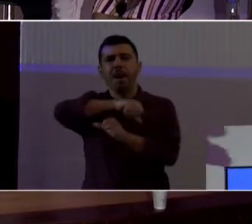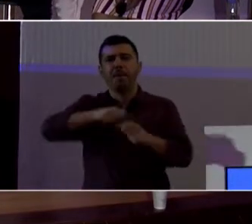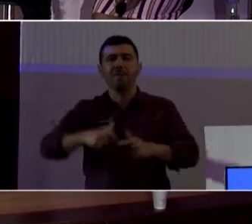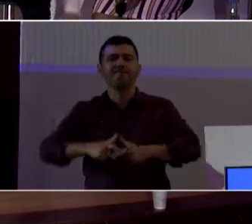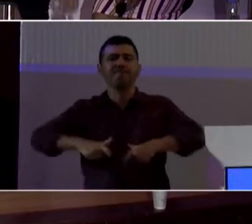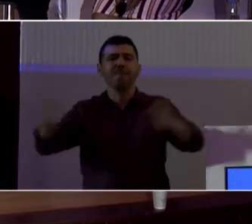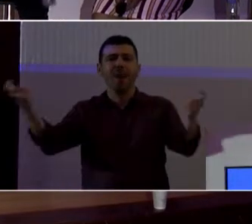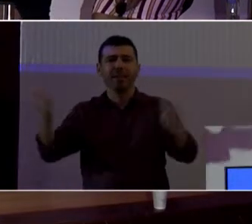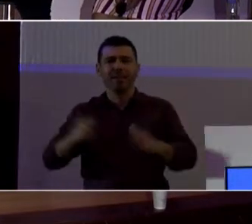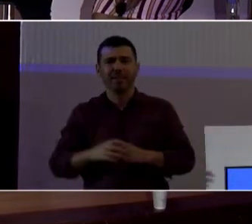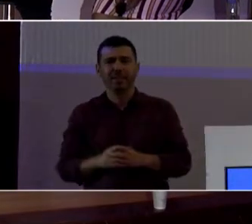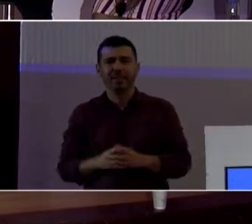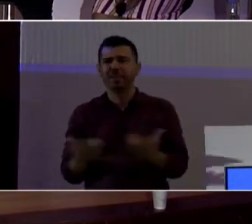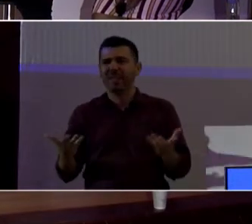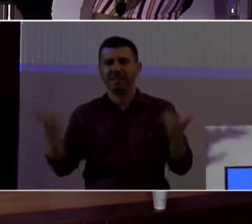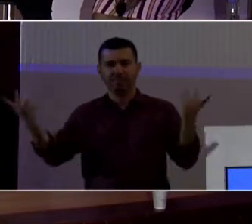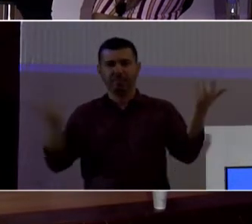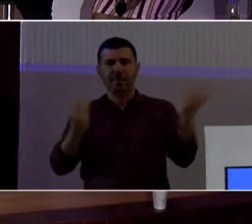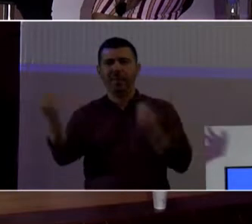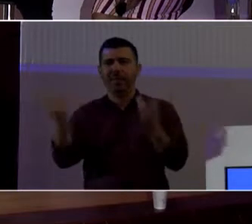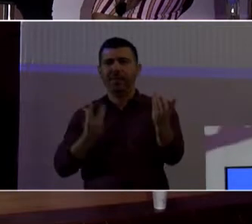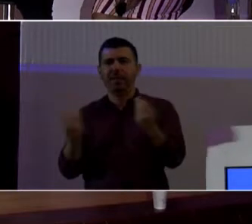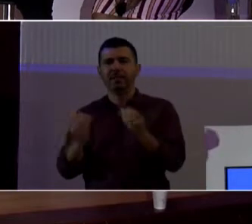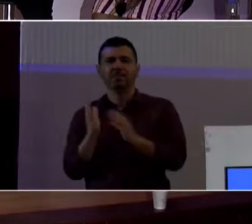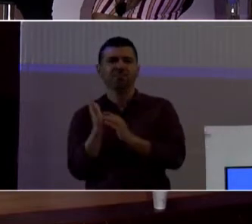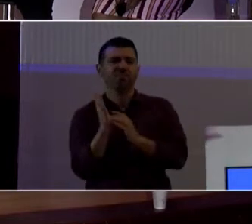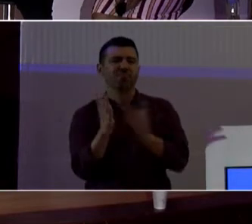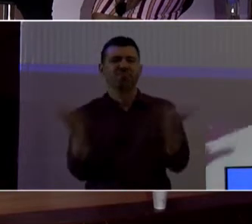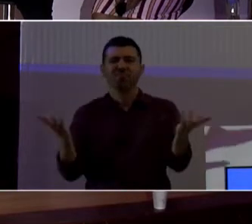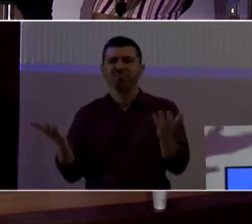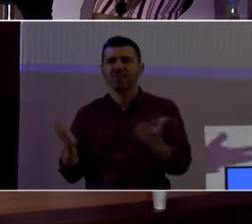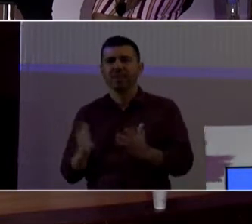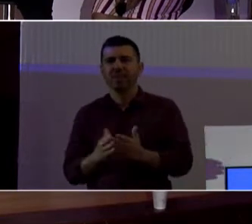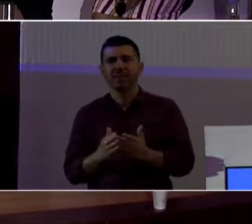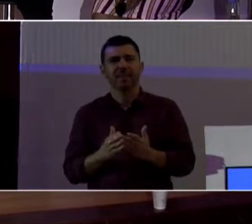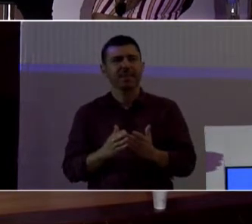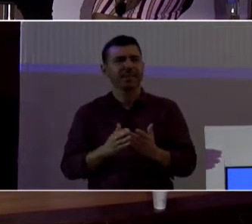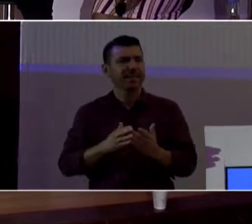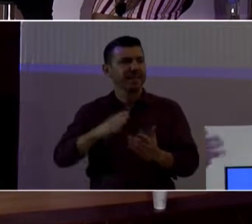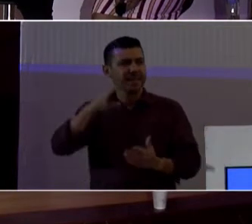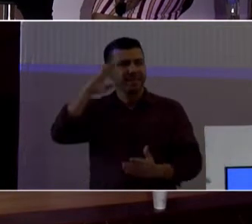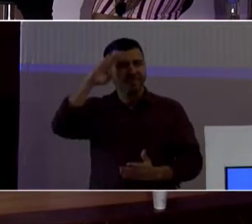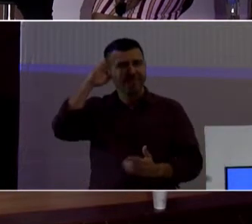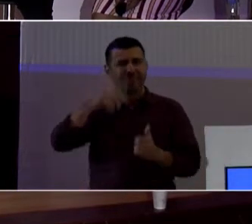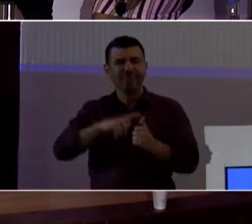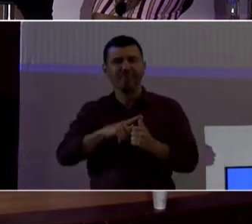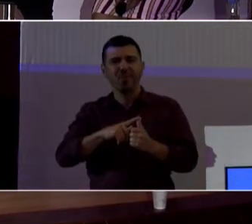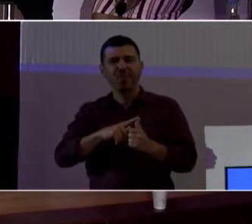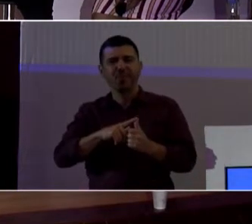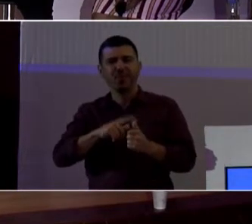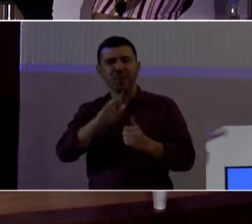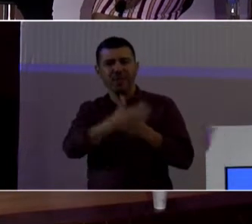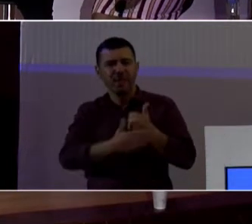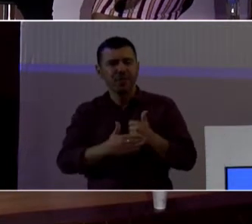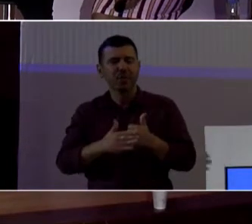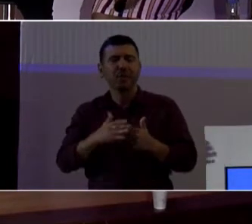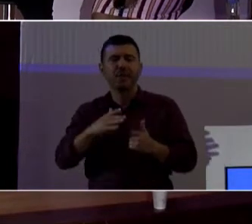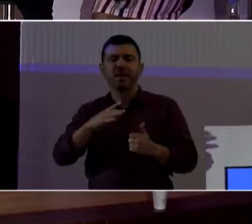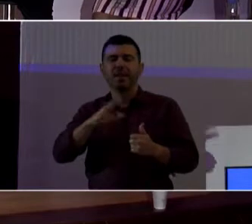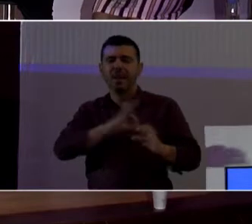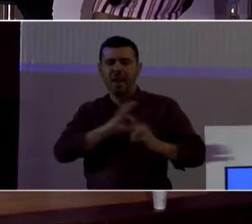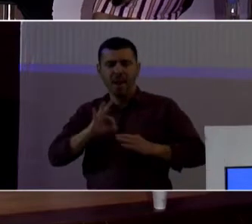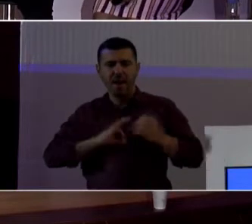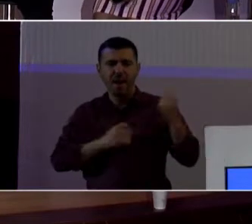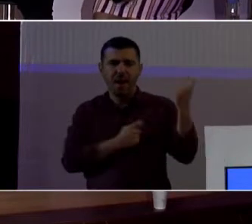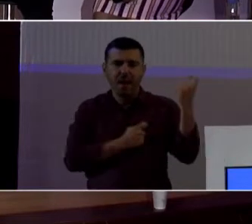poco de lo que hemos hecho. El Ejército Nacional, la Policía Nacional, la Misión de Verificación,